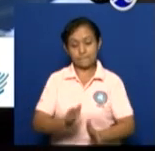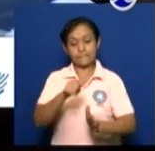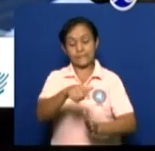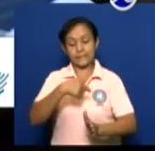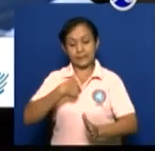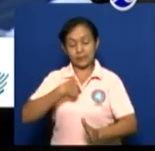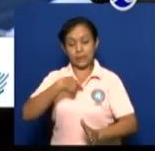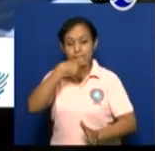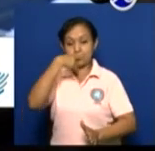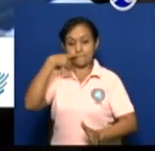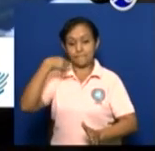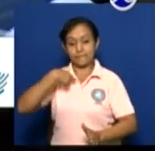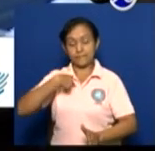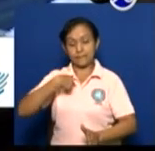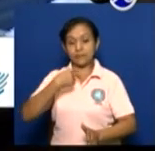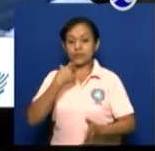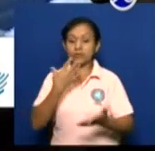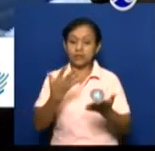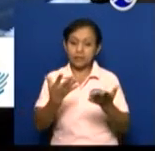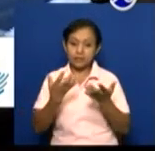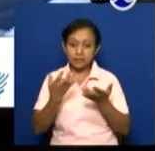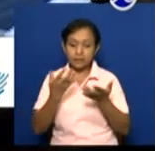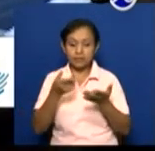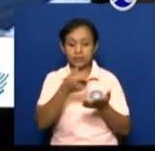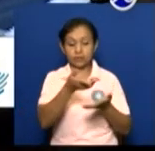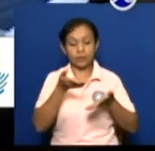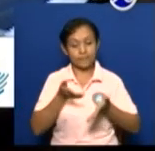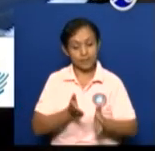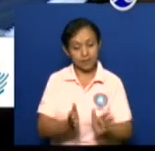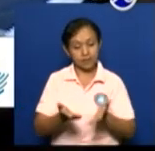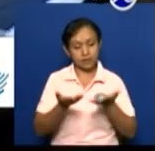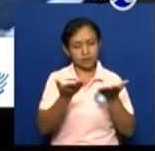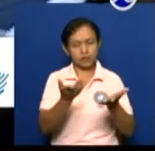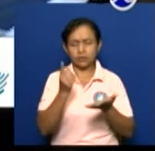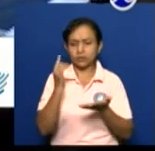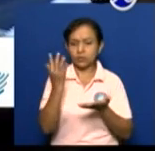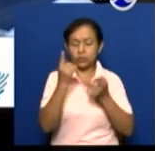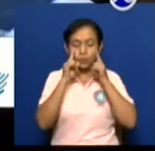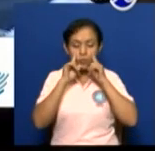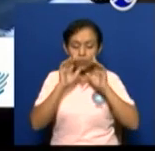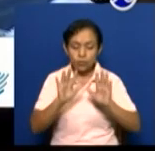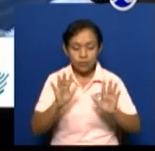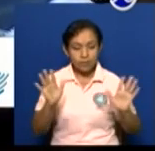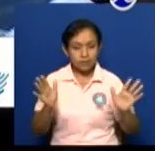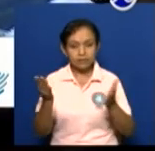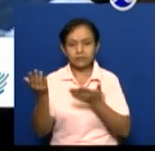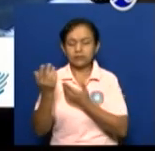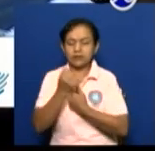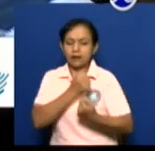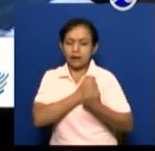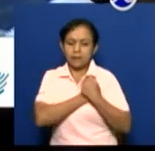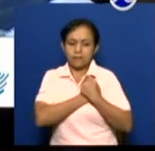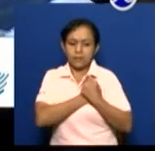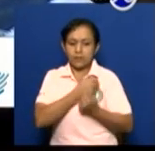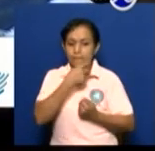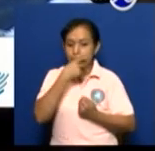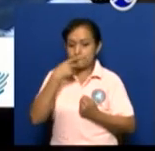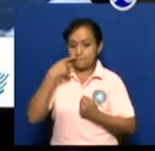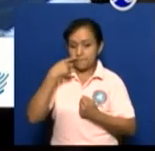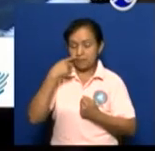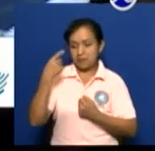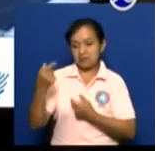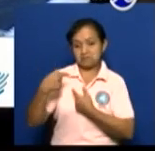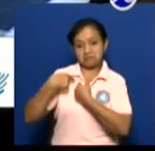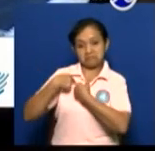que nada, porque quiero darle a mi hijo todo el cuidado y todo el amor paterno que a